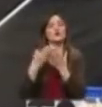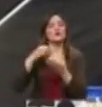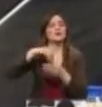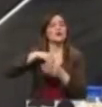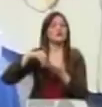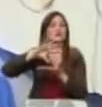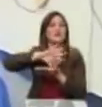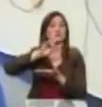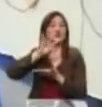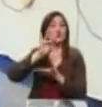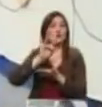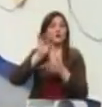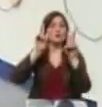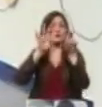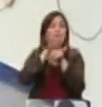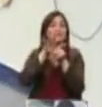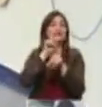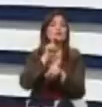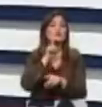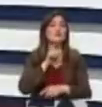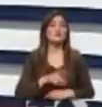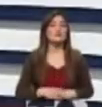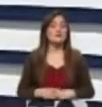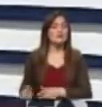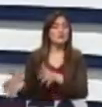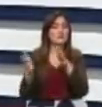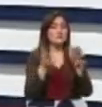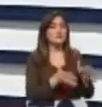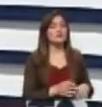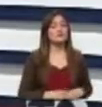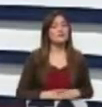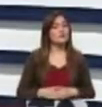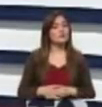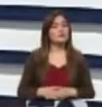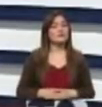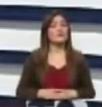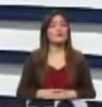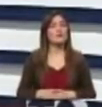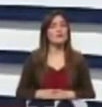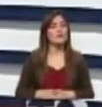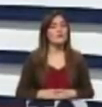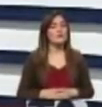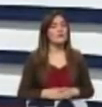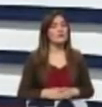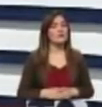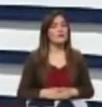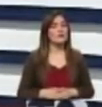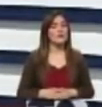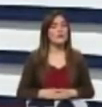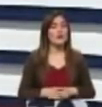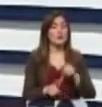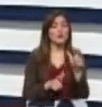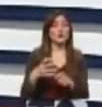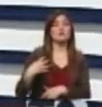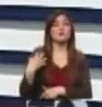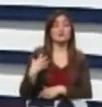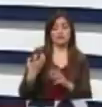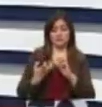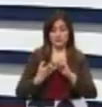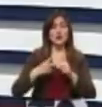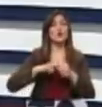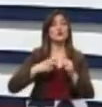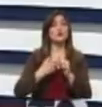sexual. En Quito, Andrea Samaniego, 24 horas. En otros temas, a pesar de las múltiples quejas ciudadanas por problemas